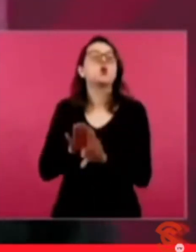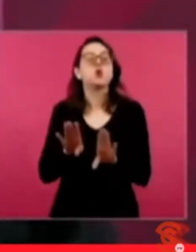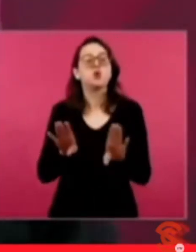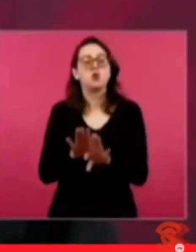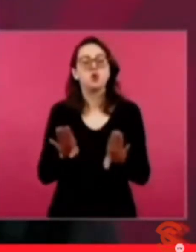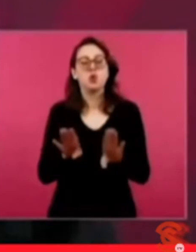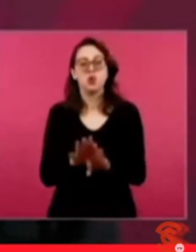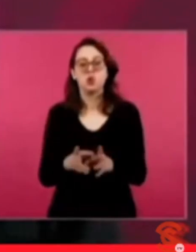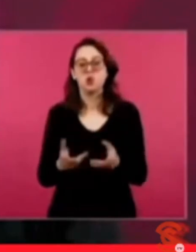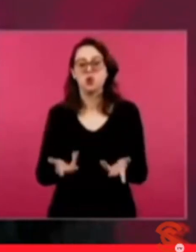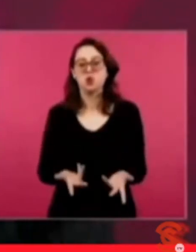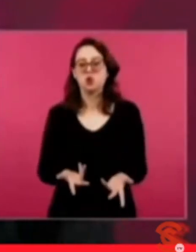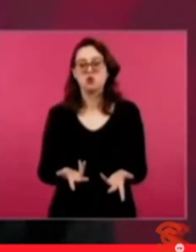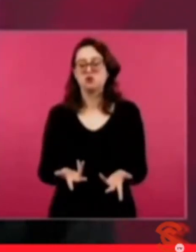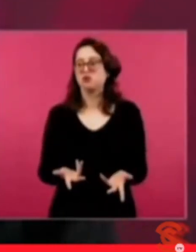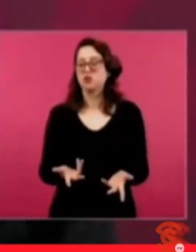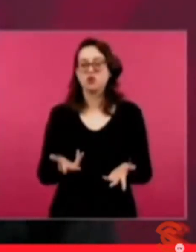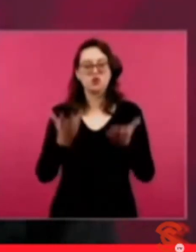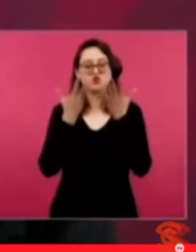de